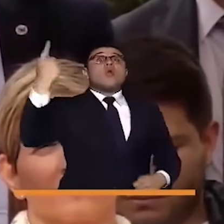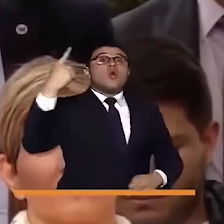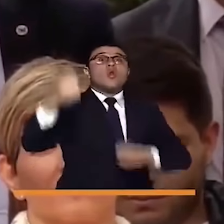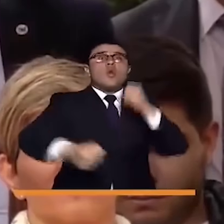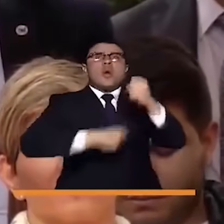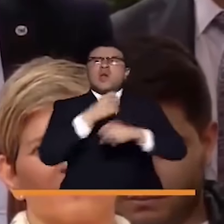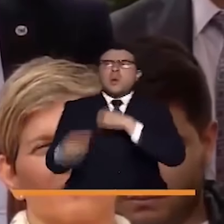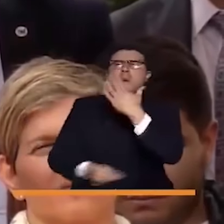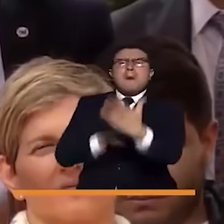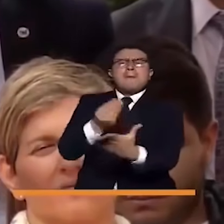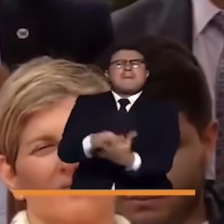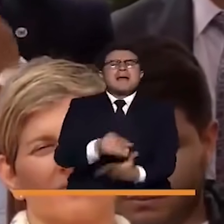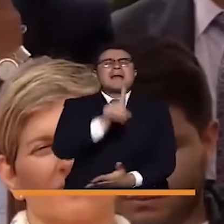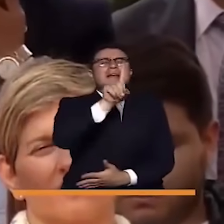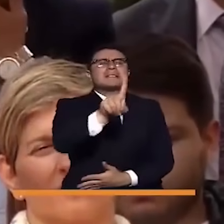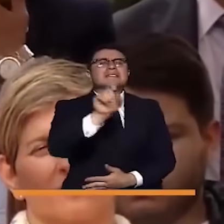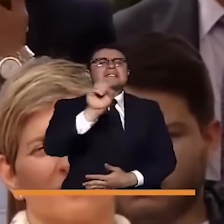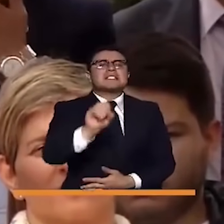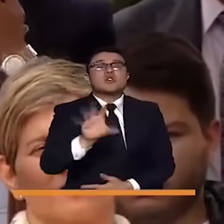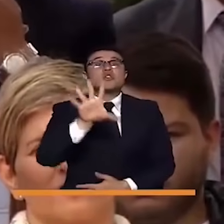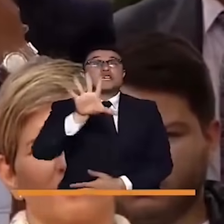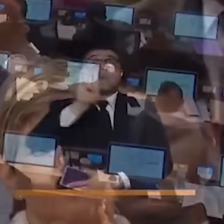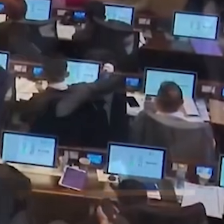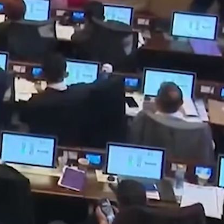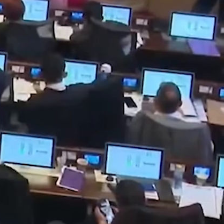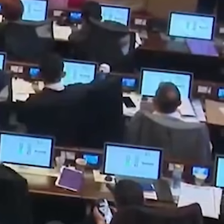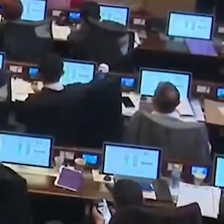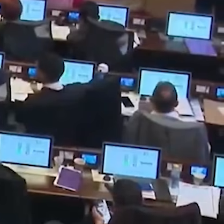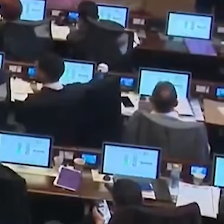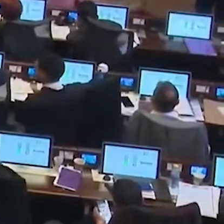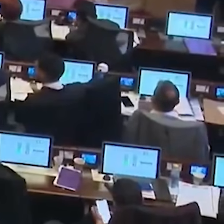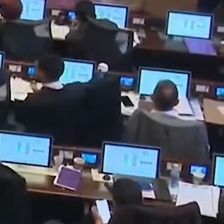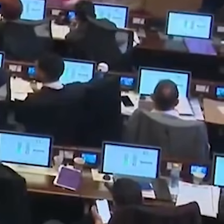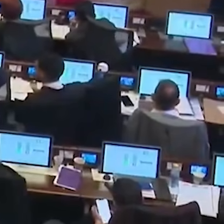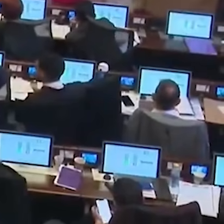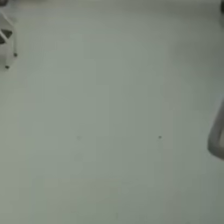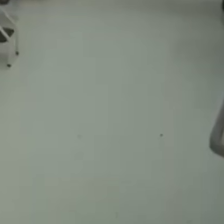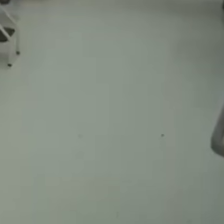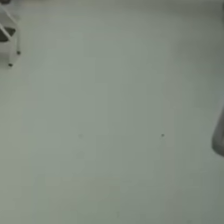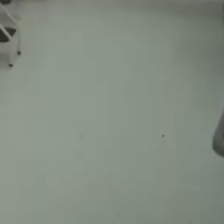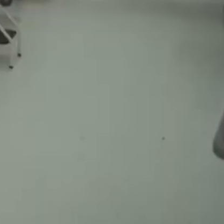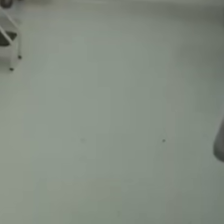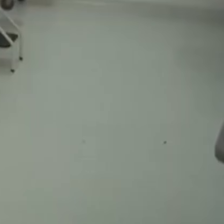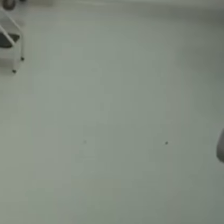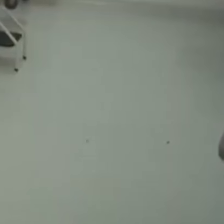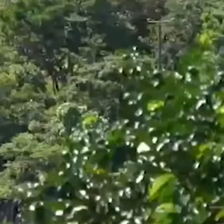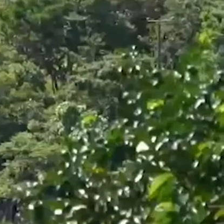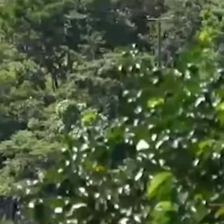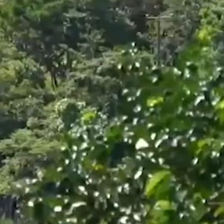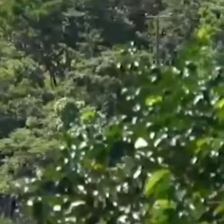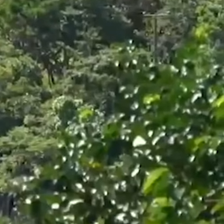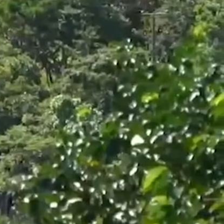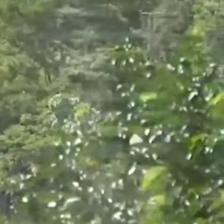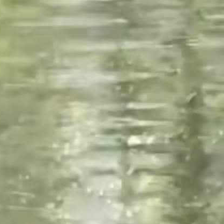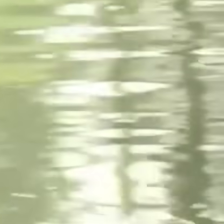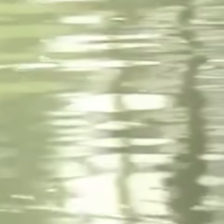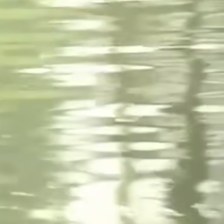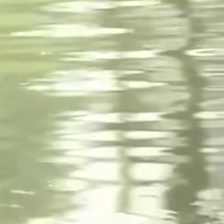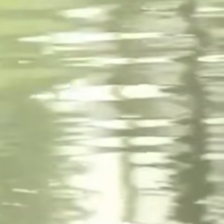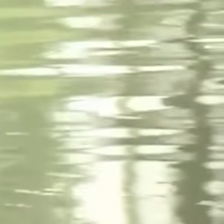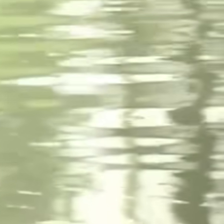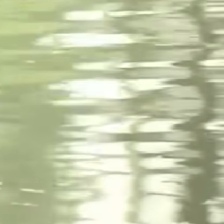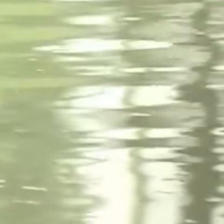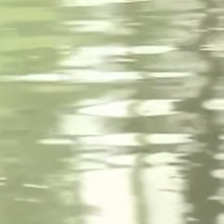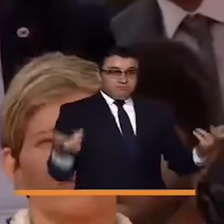entrante 105 billones de pesos. Destacó el desarrollo que se ha dado a las reformas en materia de salud, tierras y de medio